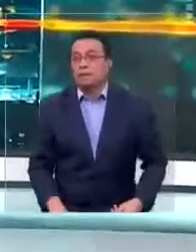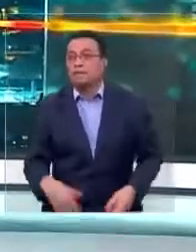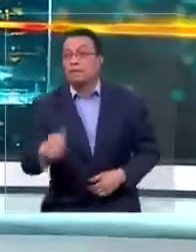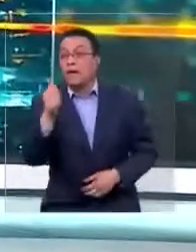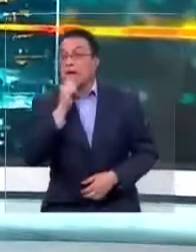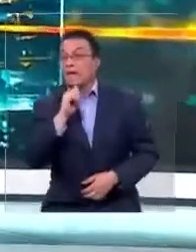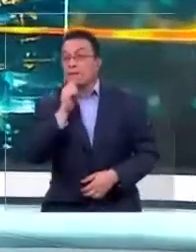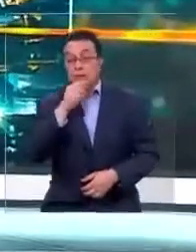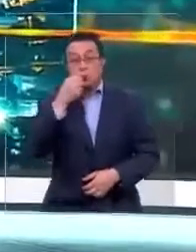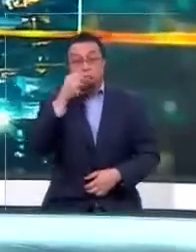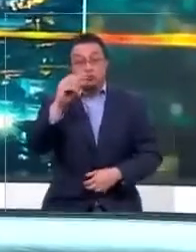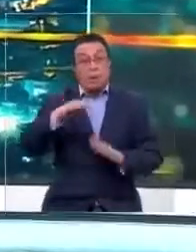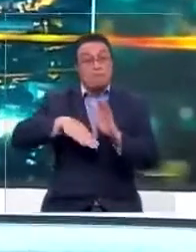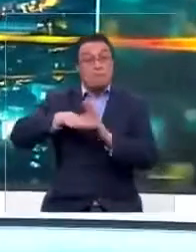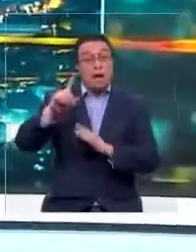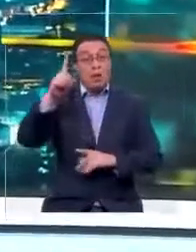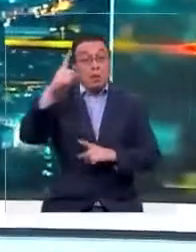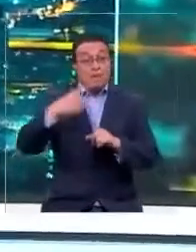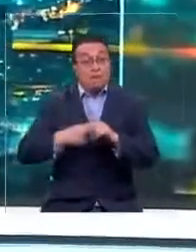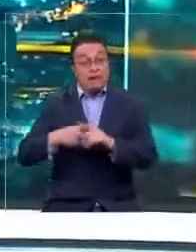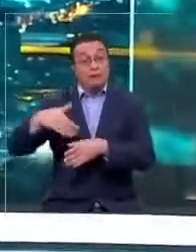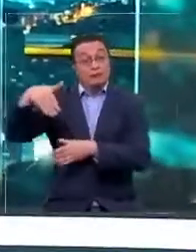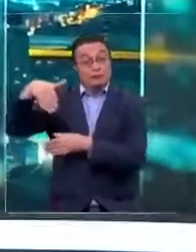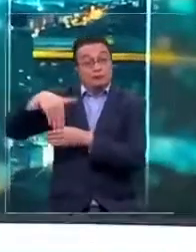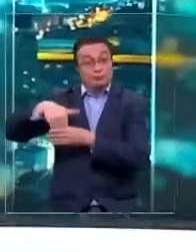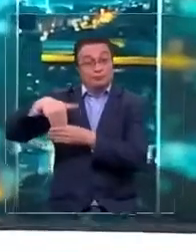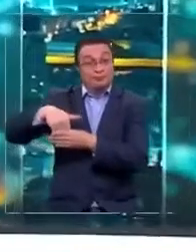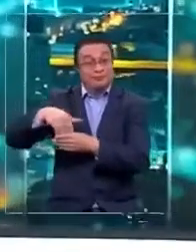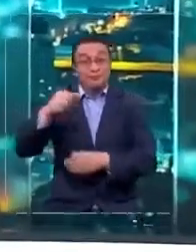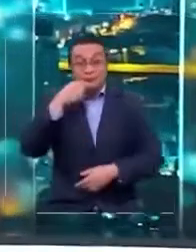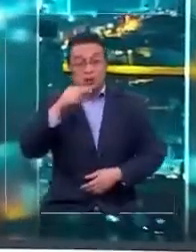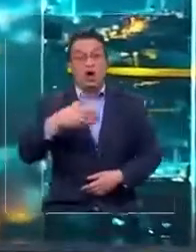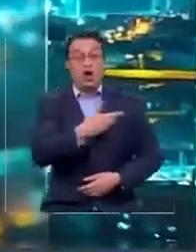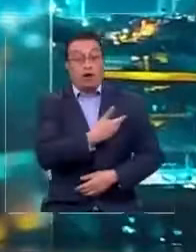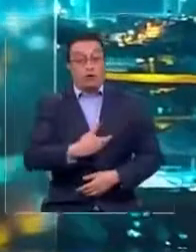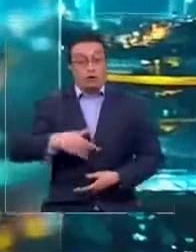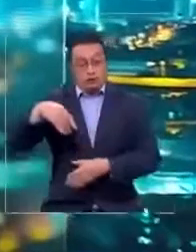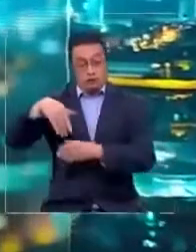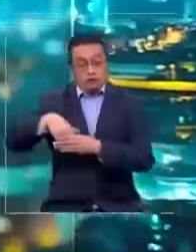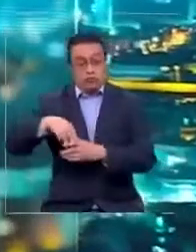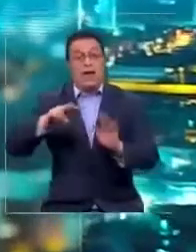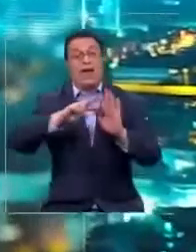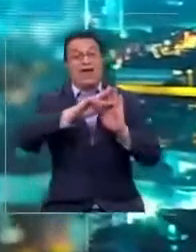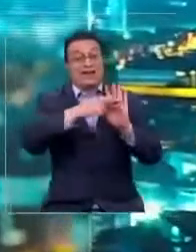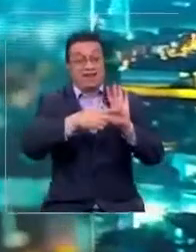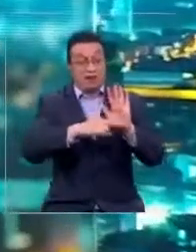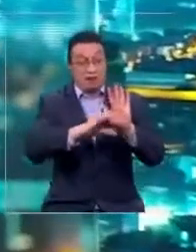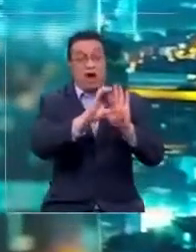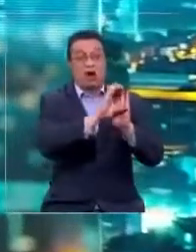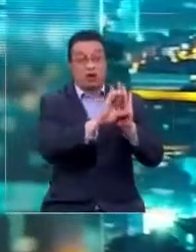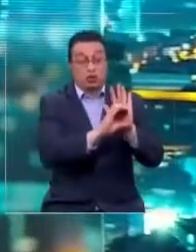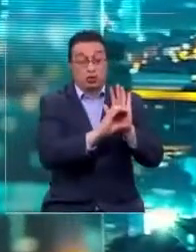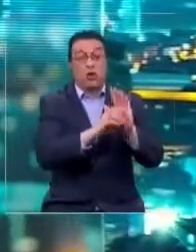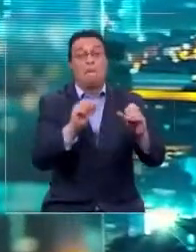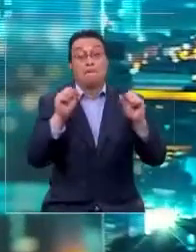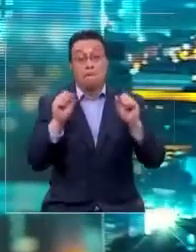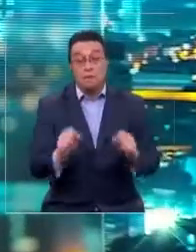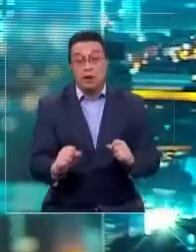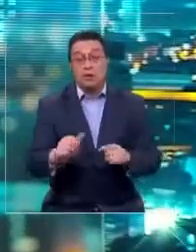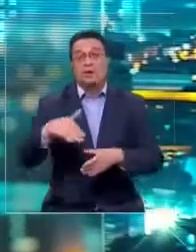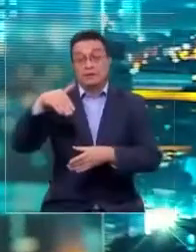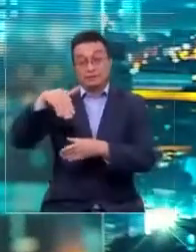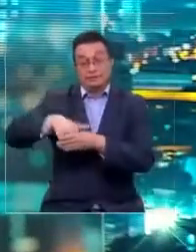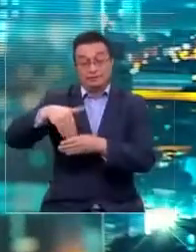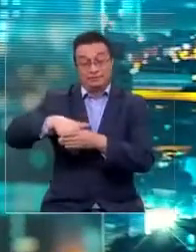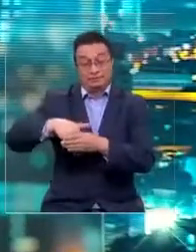Falta un poquito más de un mes para las próximas elecciones y el gobierno ingresó al Congreso una reforma constitucional para poder